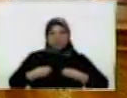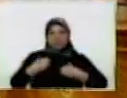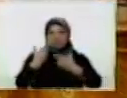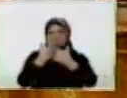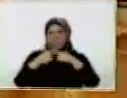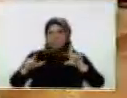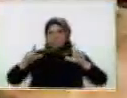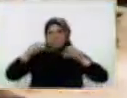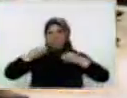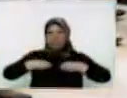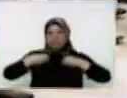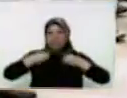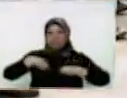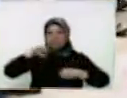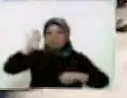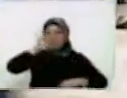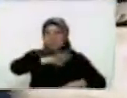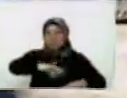¡Independencia y patria socialista!